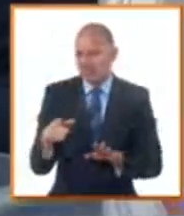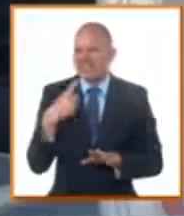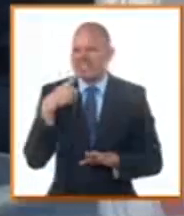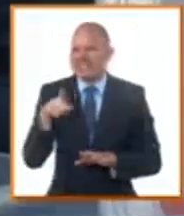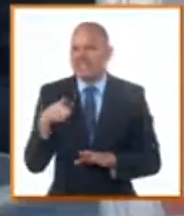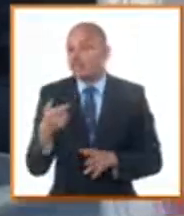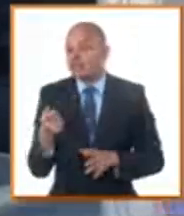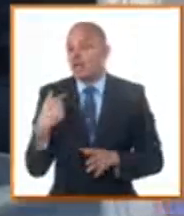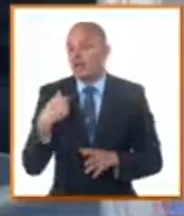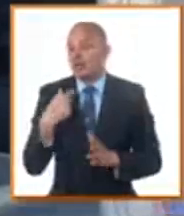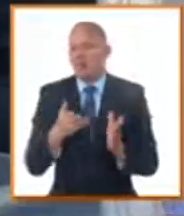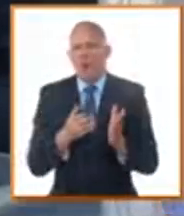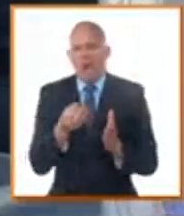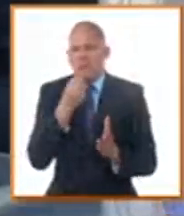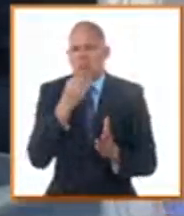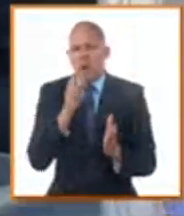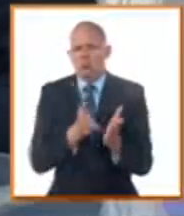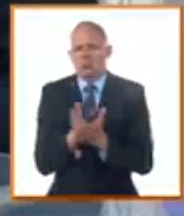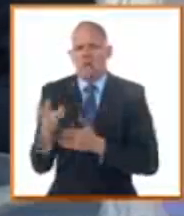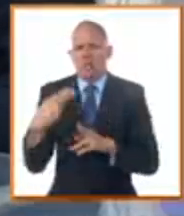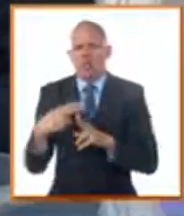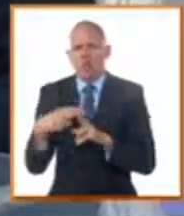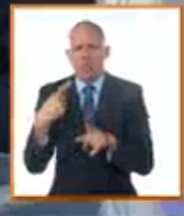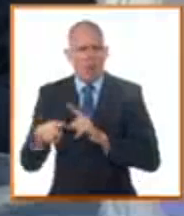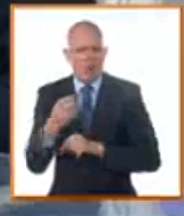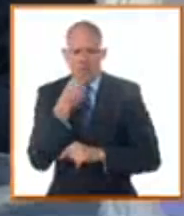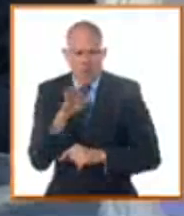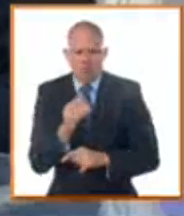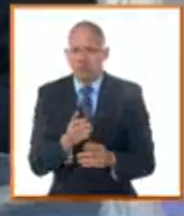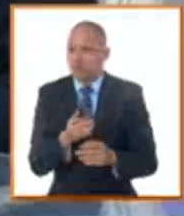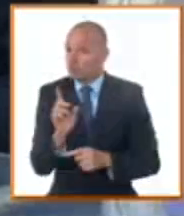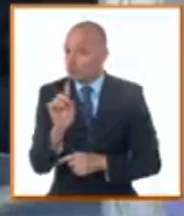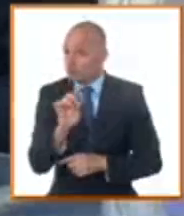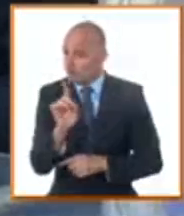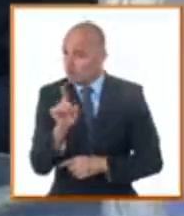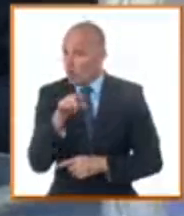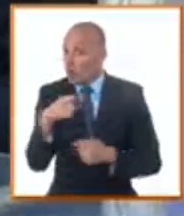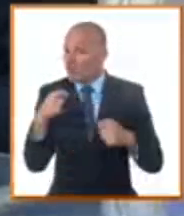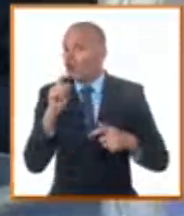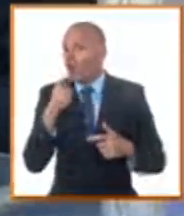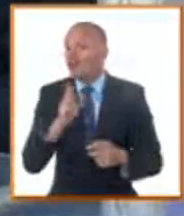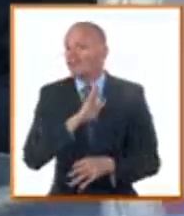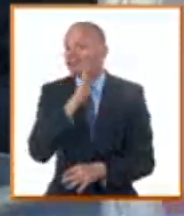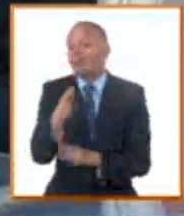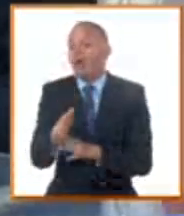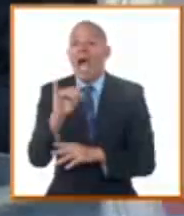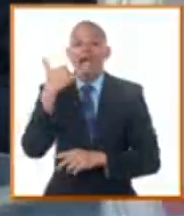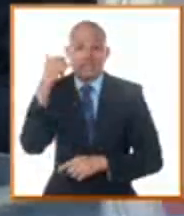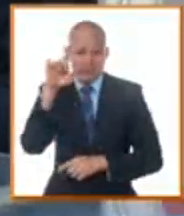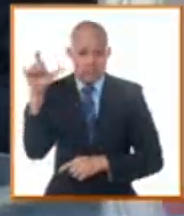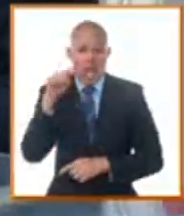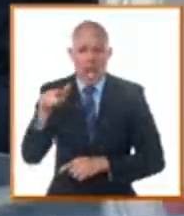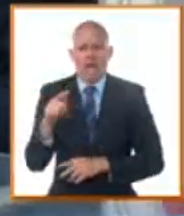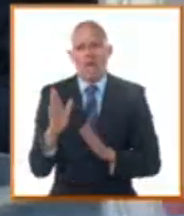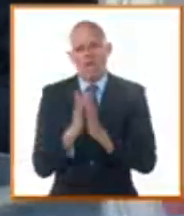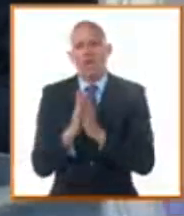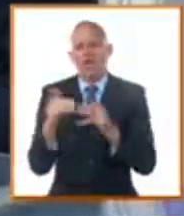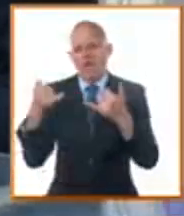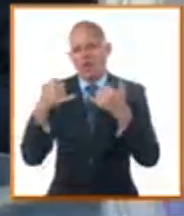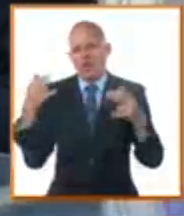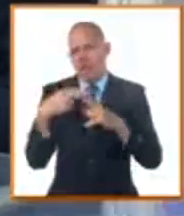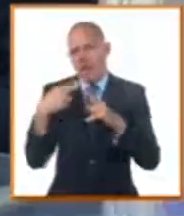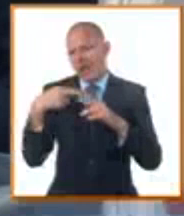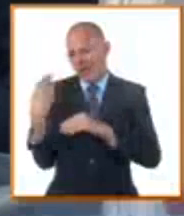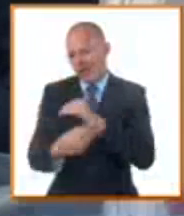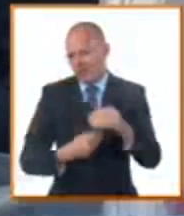titularidad, y por tanto recomendamos a esas personas que se acerquen a las oficinas comerciales, bueno, y completen este trámite que va a ser útil, sobre todo